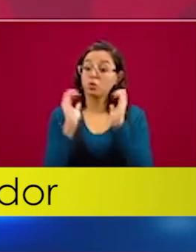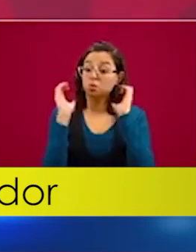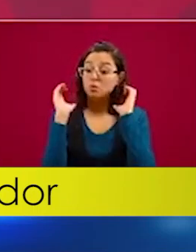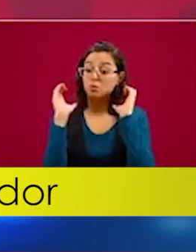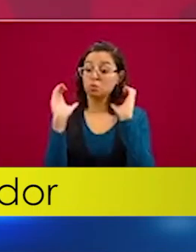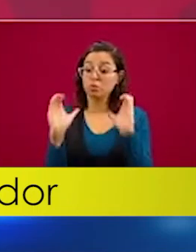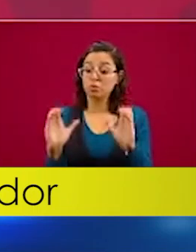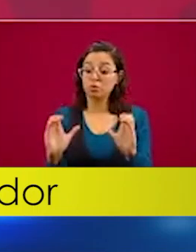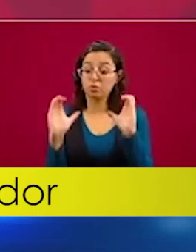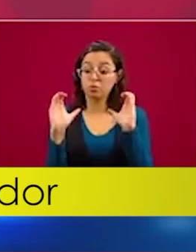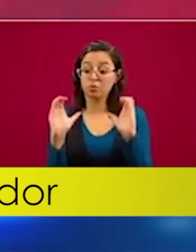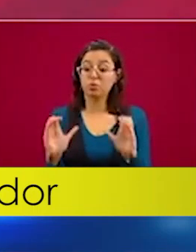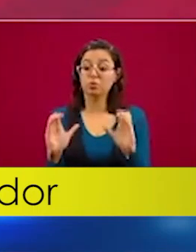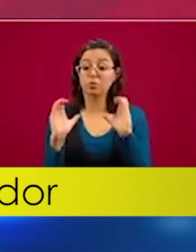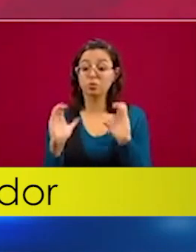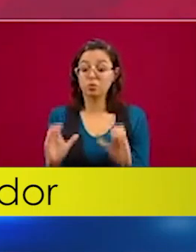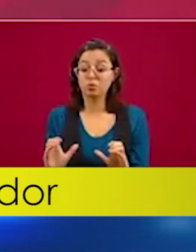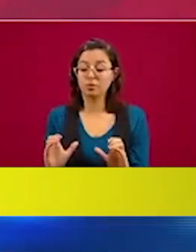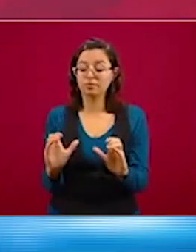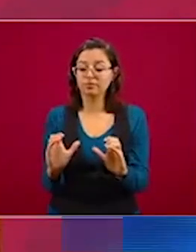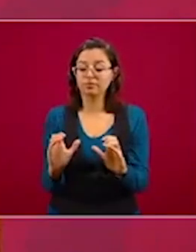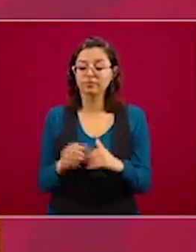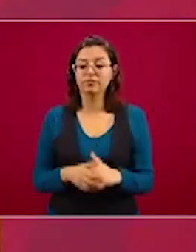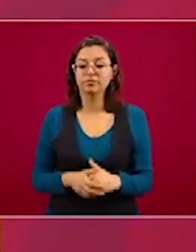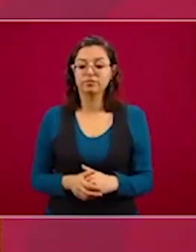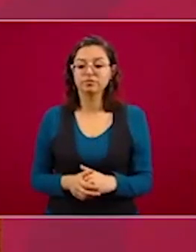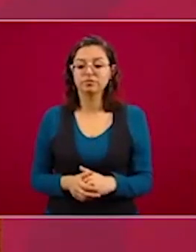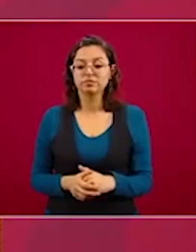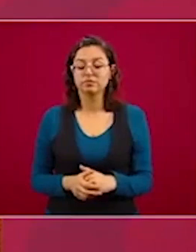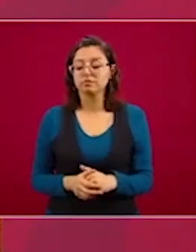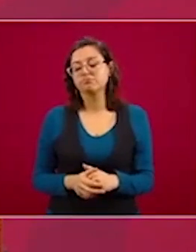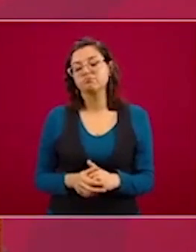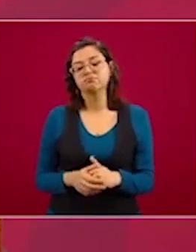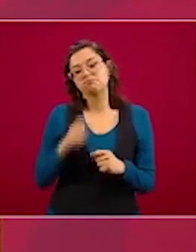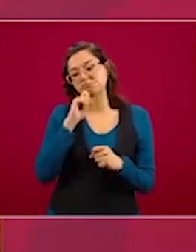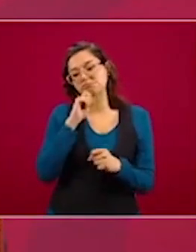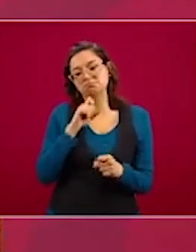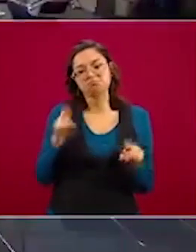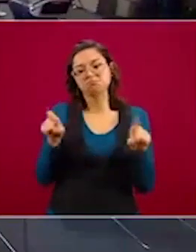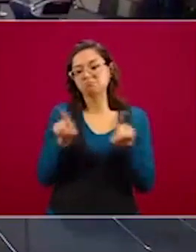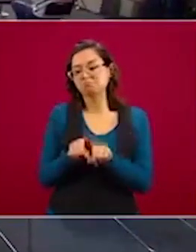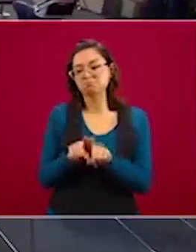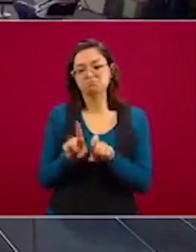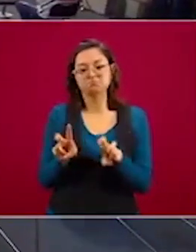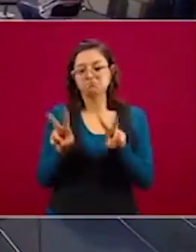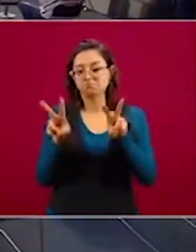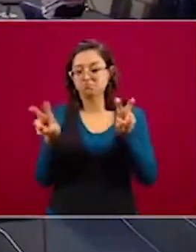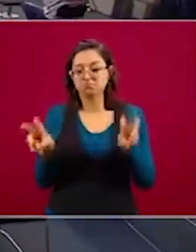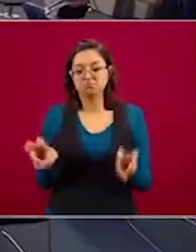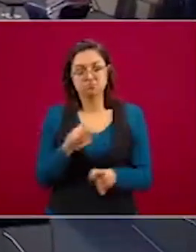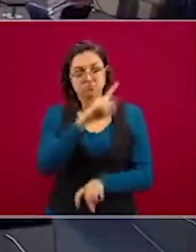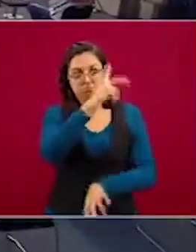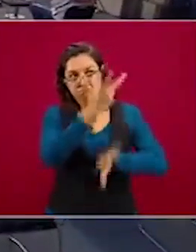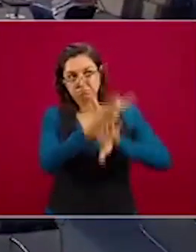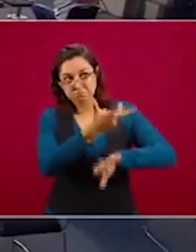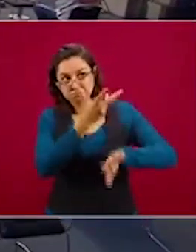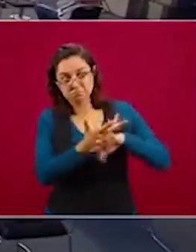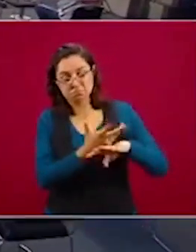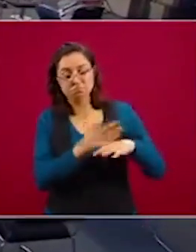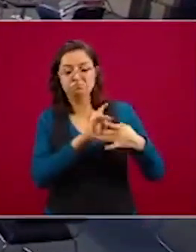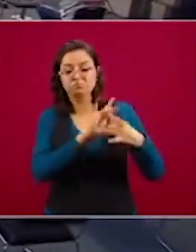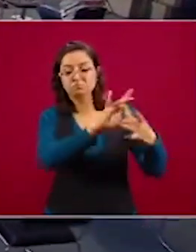también va a depender lo de la articulación, lo de la integración con Estados Unidos.